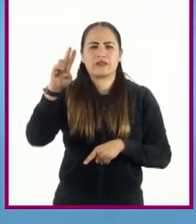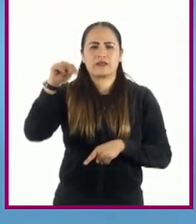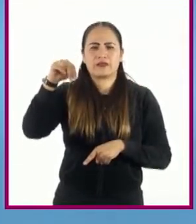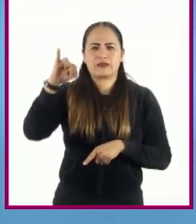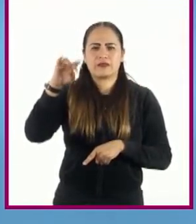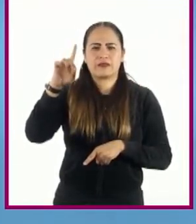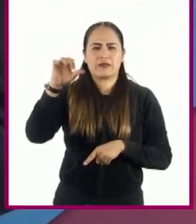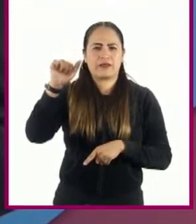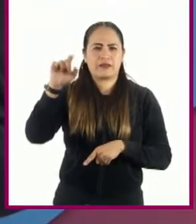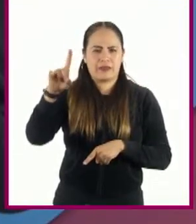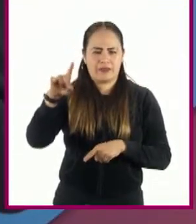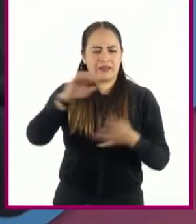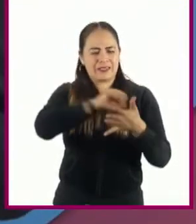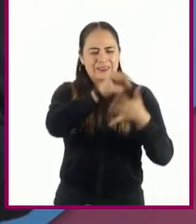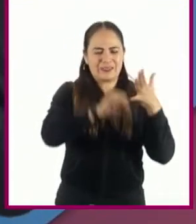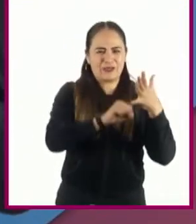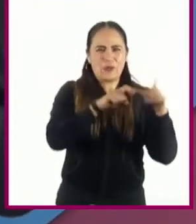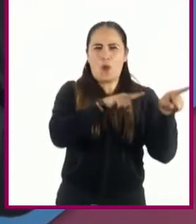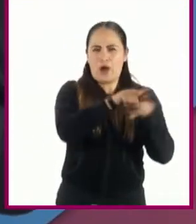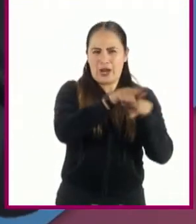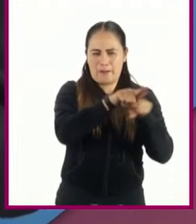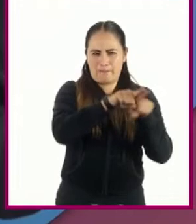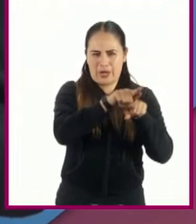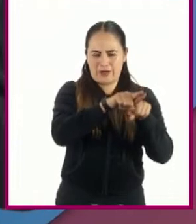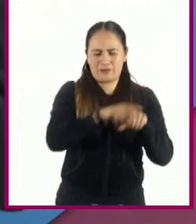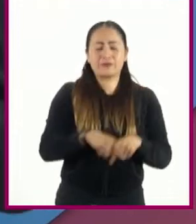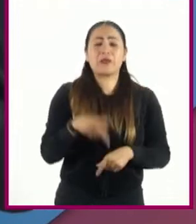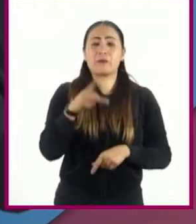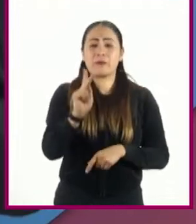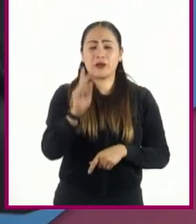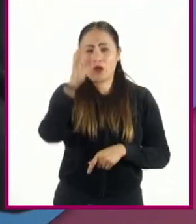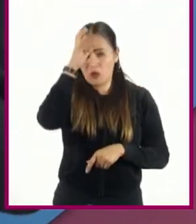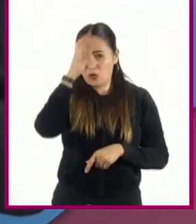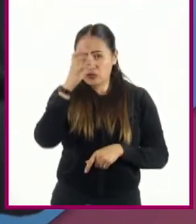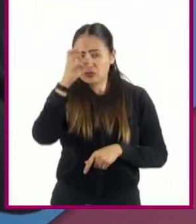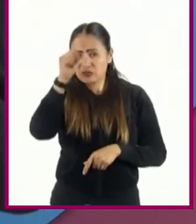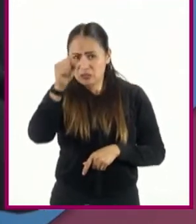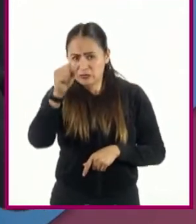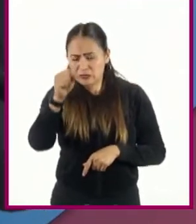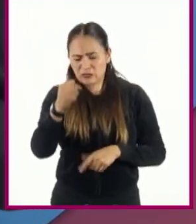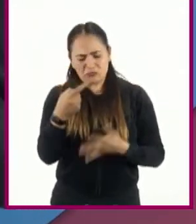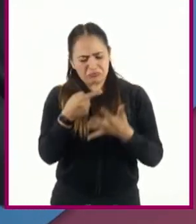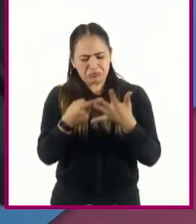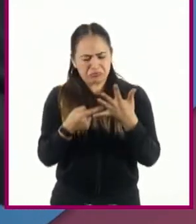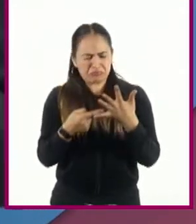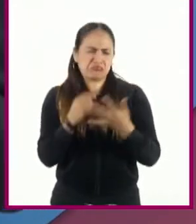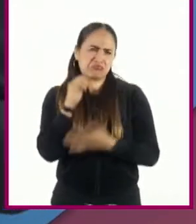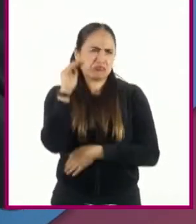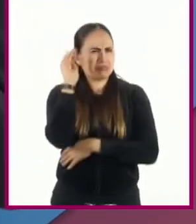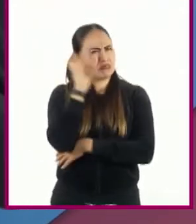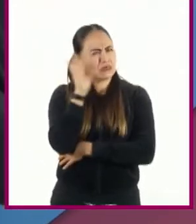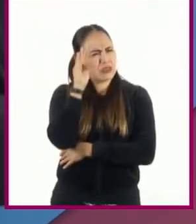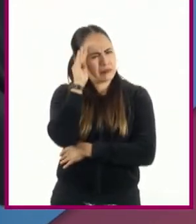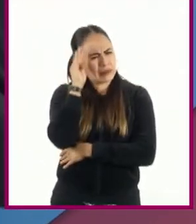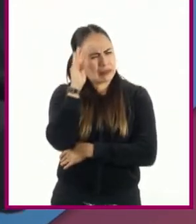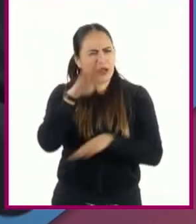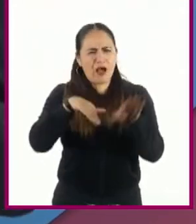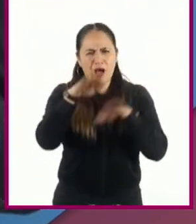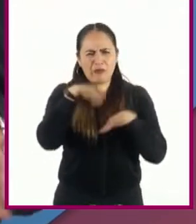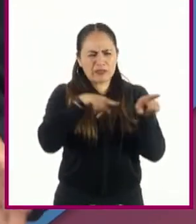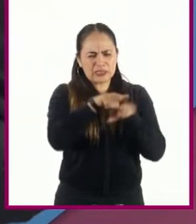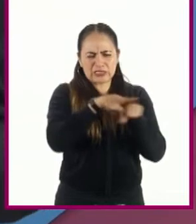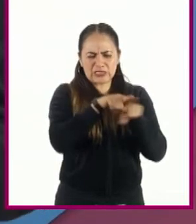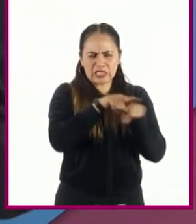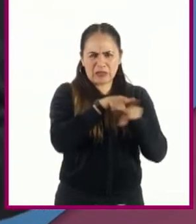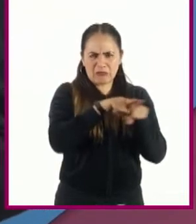que hermandad. Sin embargo, este concepto no dice demasiado si nos ponemos a pensar que entre los propios hermanos hay